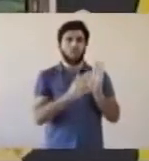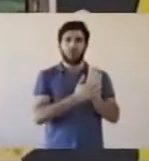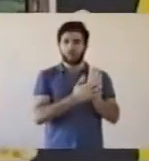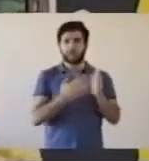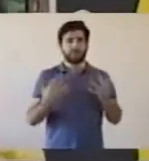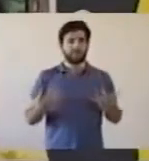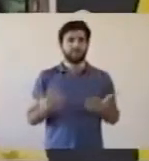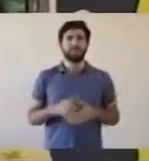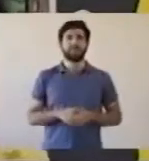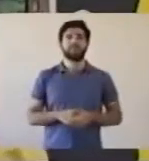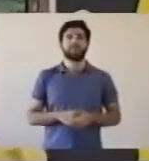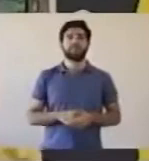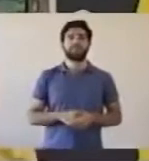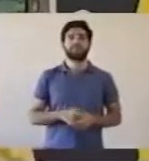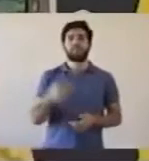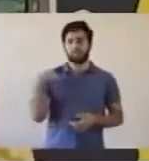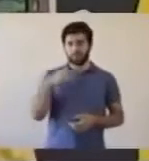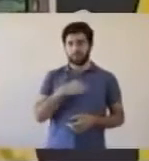Paloma.